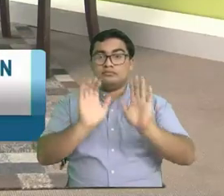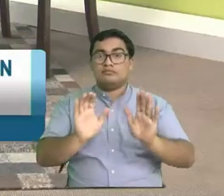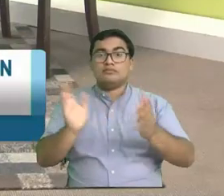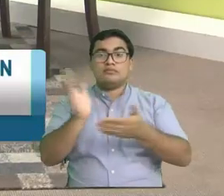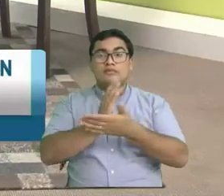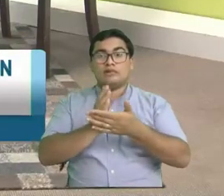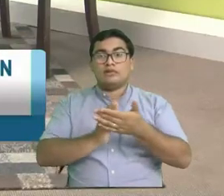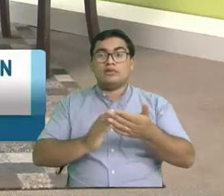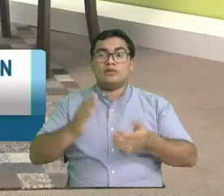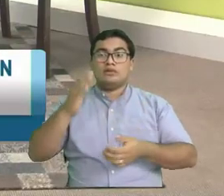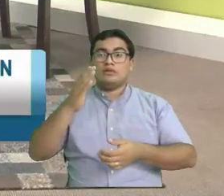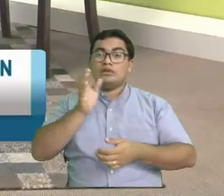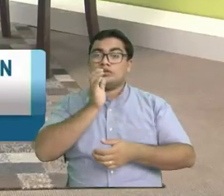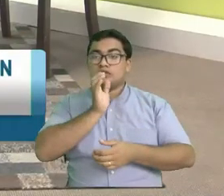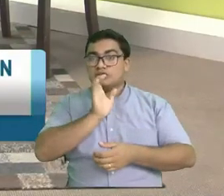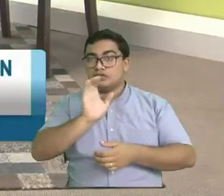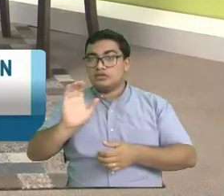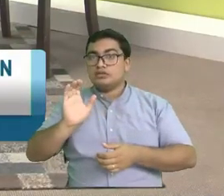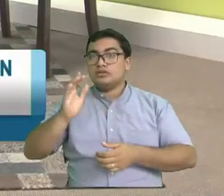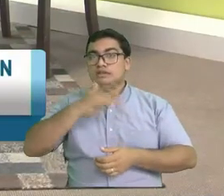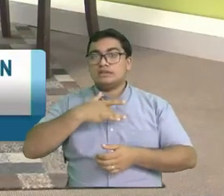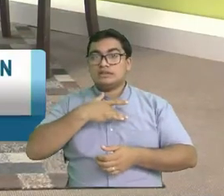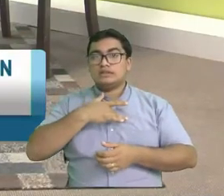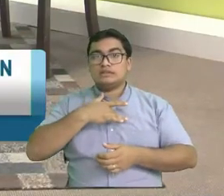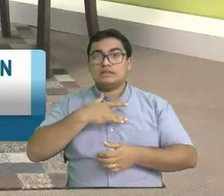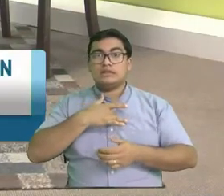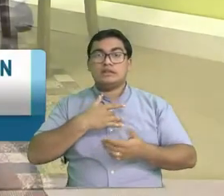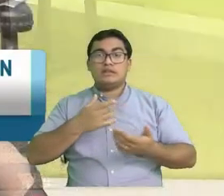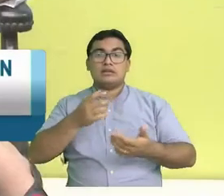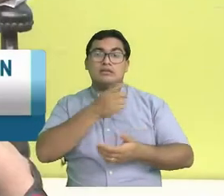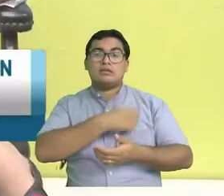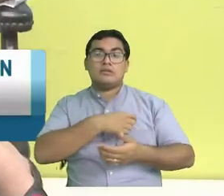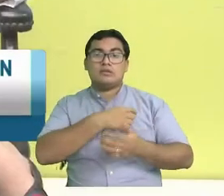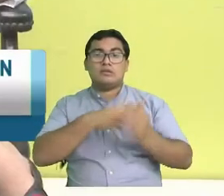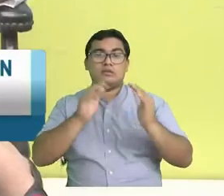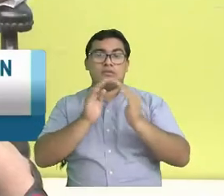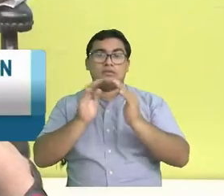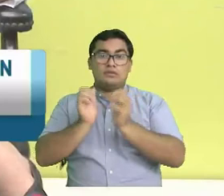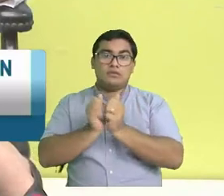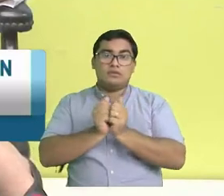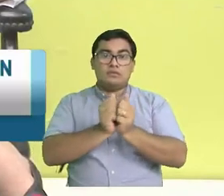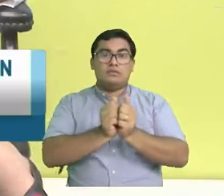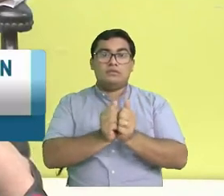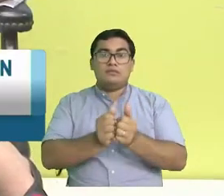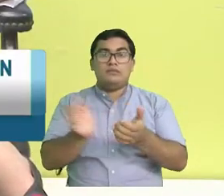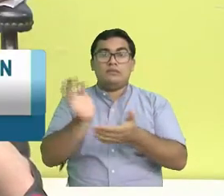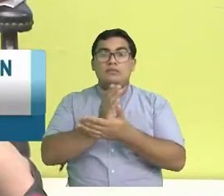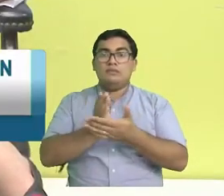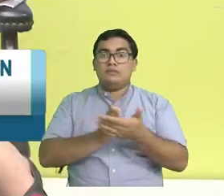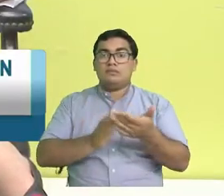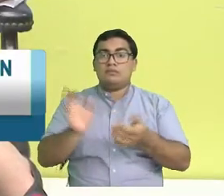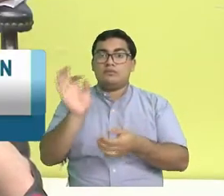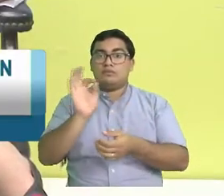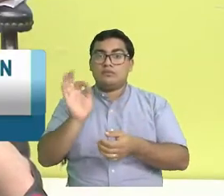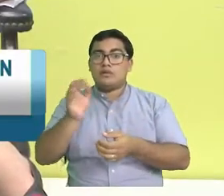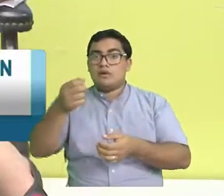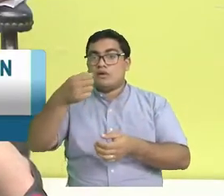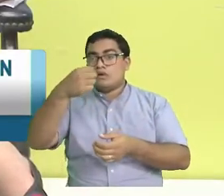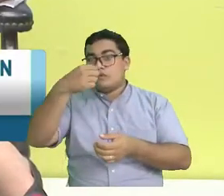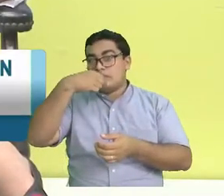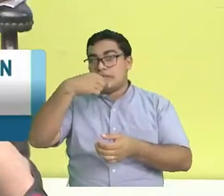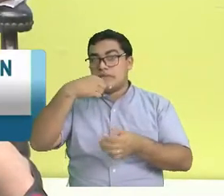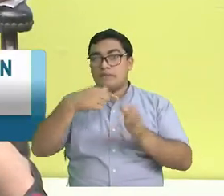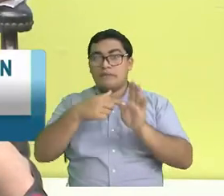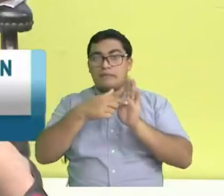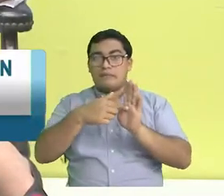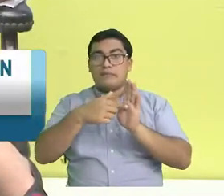requieren, además de las terapias y además del acompañamiento en el colegio y en la casa, algunos tipos de medicamentos. Pero para poder prescribir algún